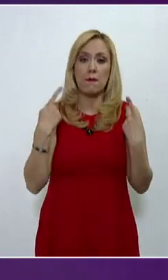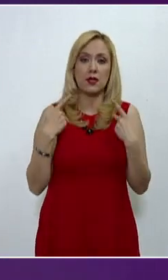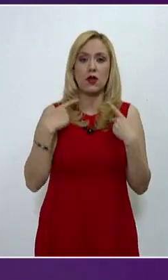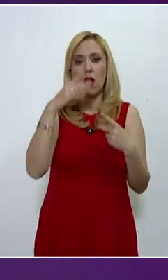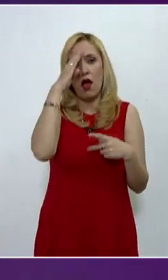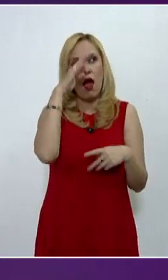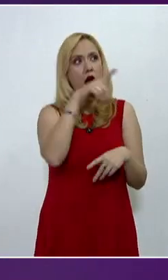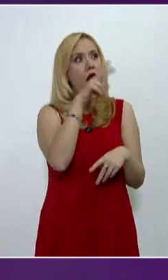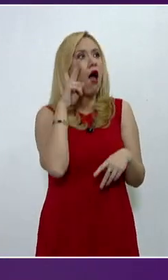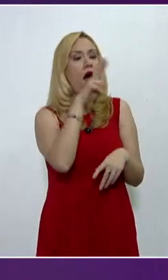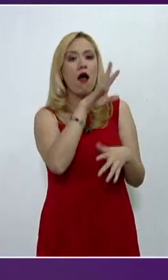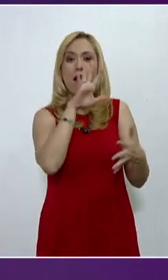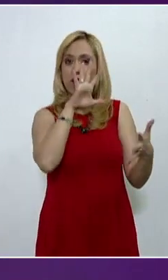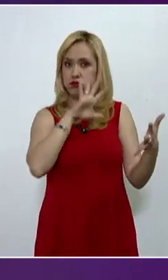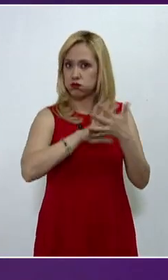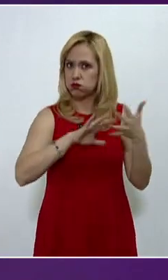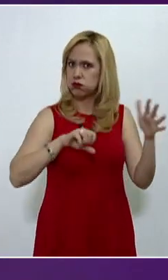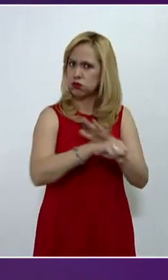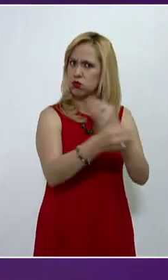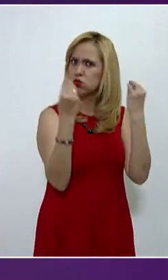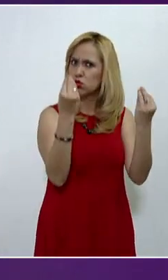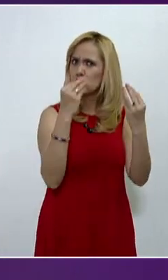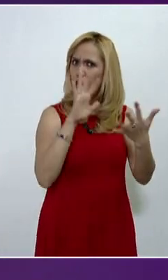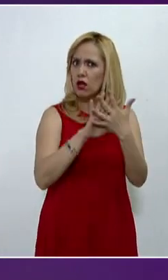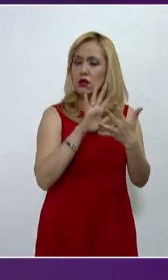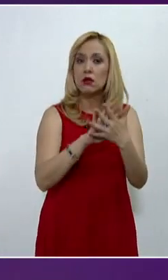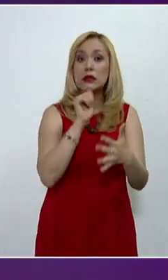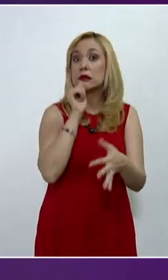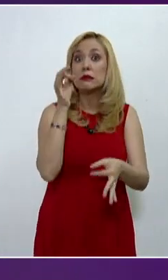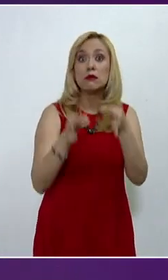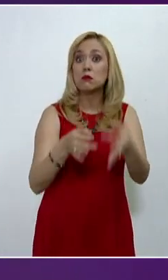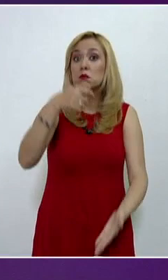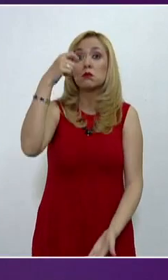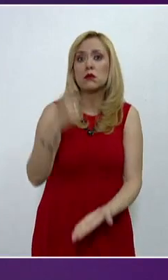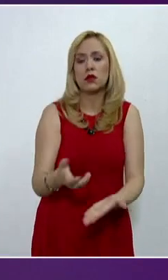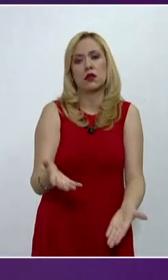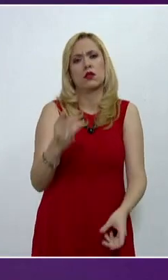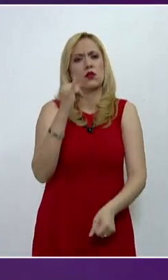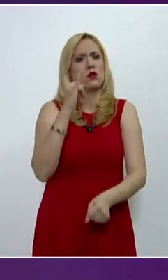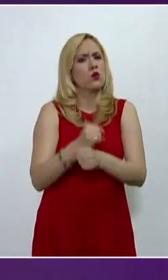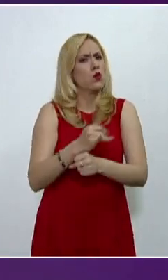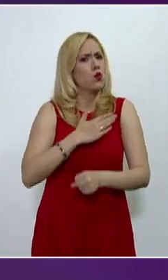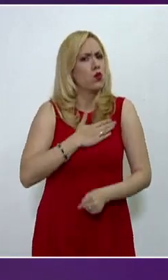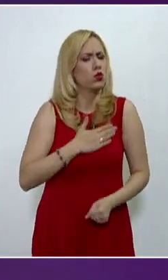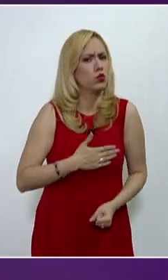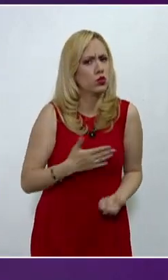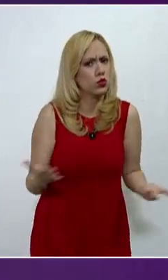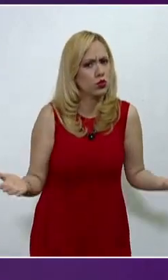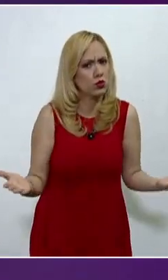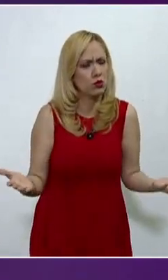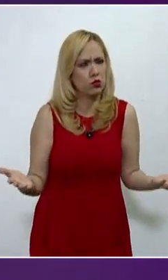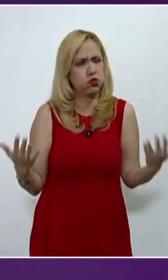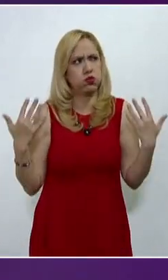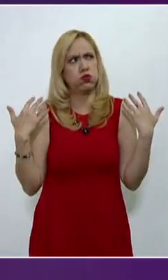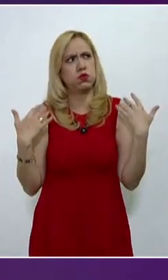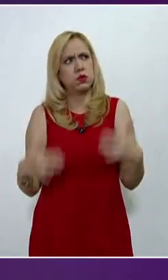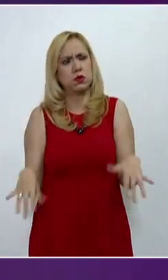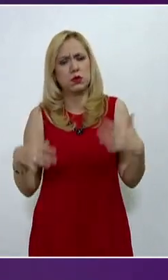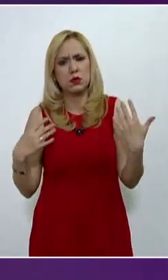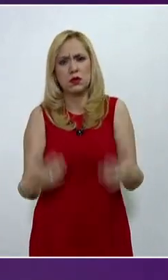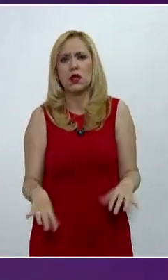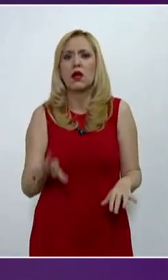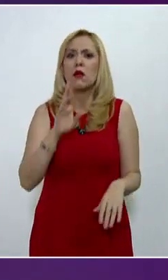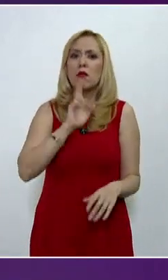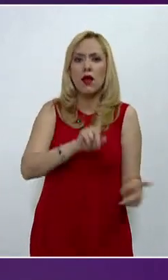la cárcel no tiene un juicio, me parece que representa el nivel de injusticia que estamos viviendo en la elección de las medidas cautelares,